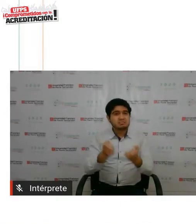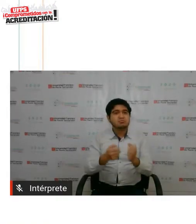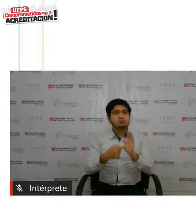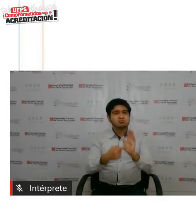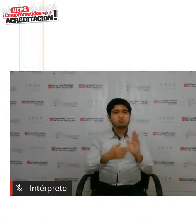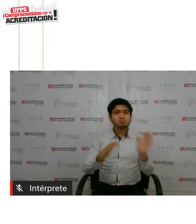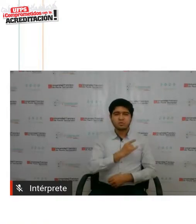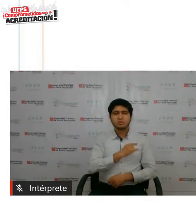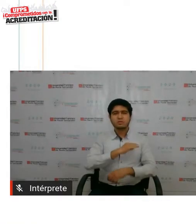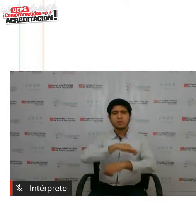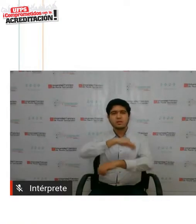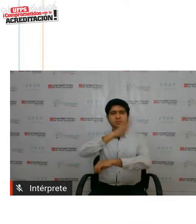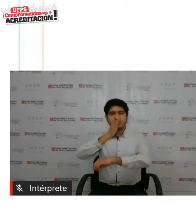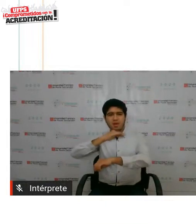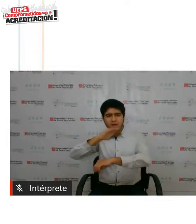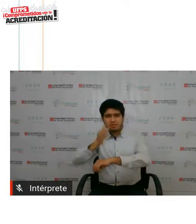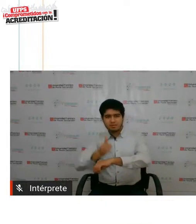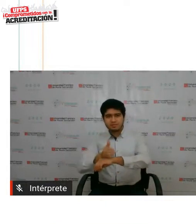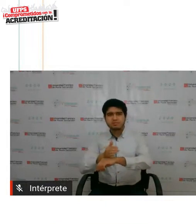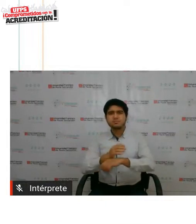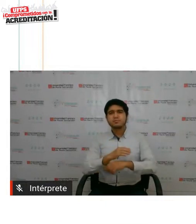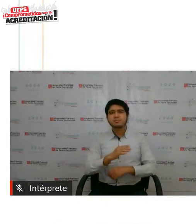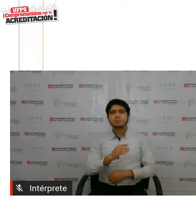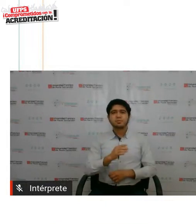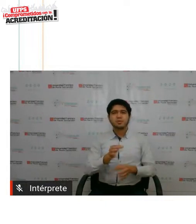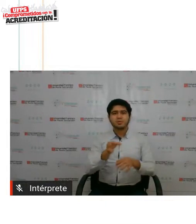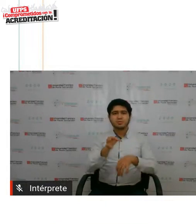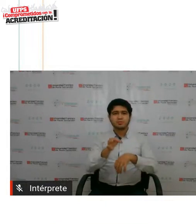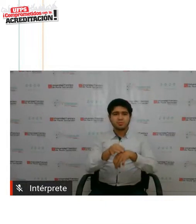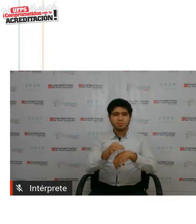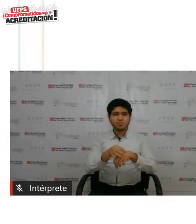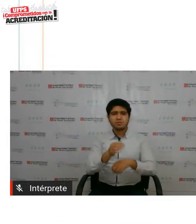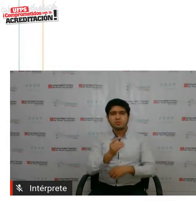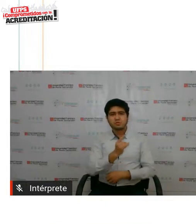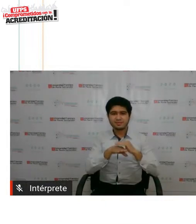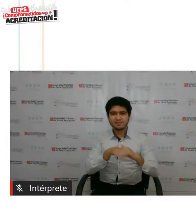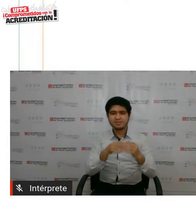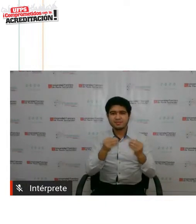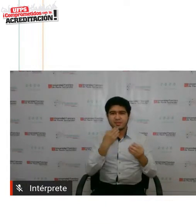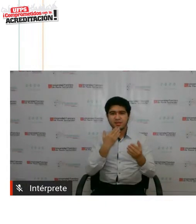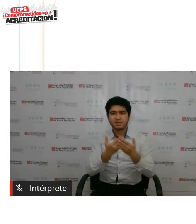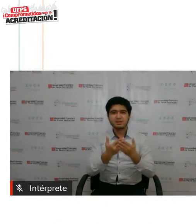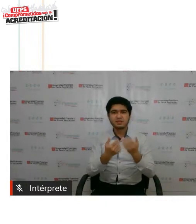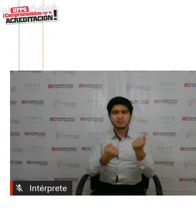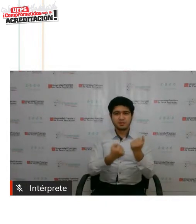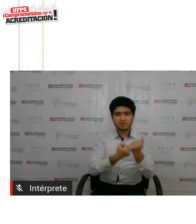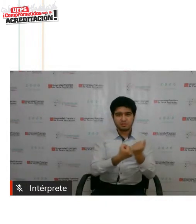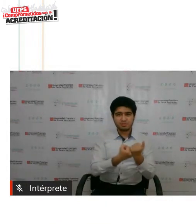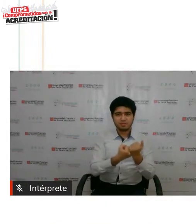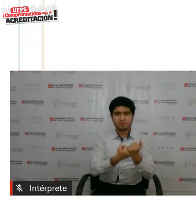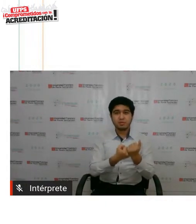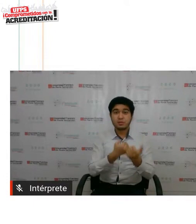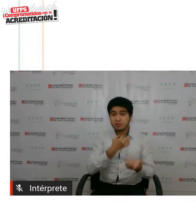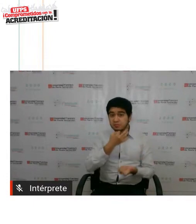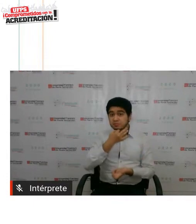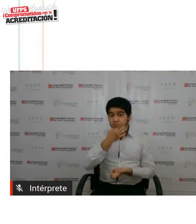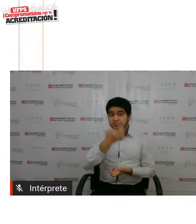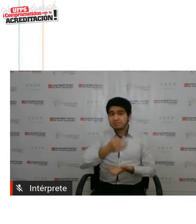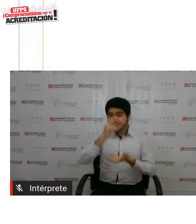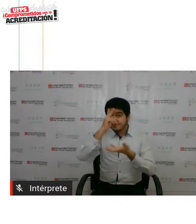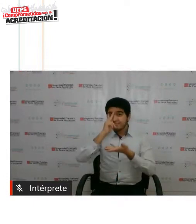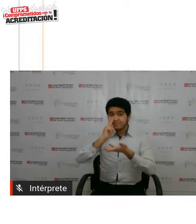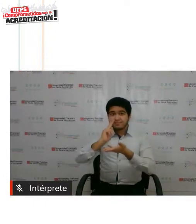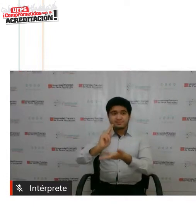Bélgica, México, España, Brasil, Chile y Colombia. La inauguración contó con la participación de la